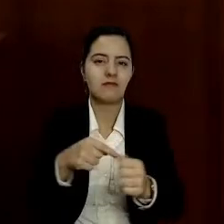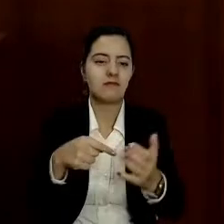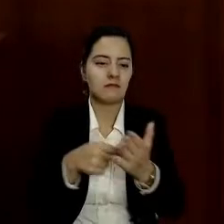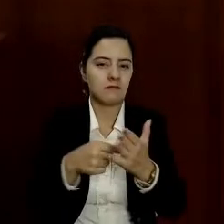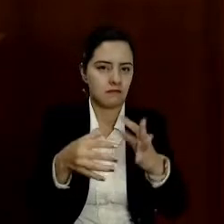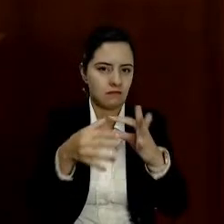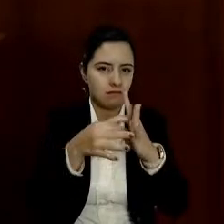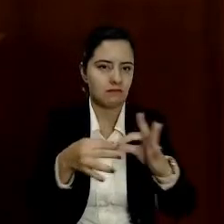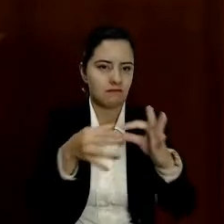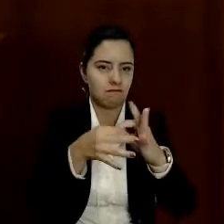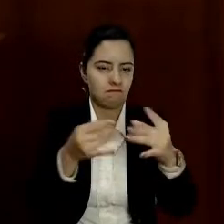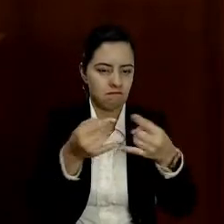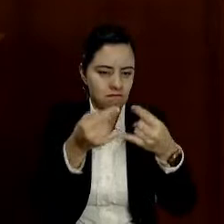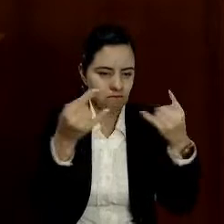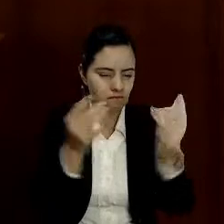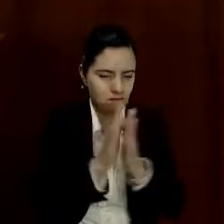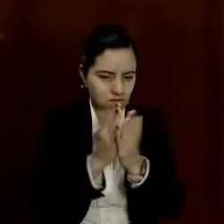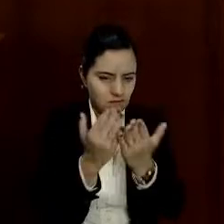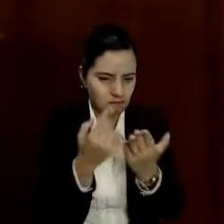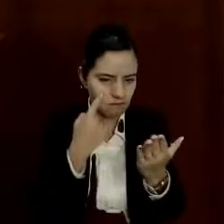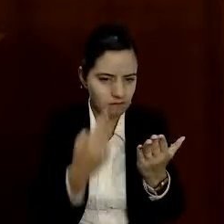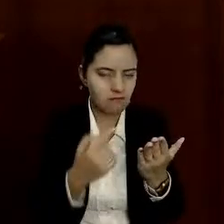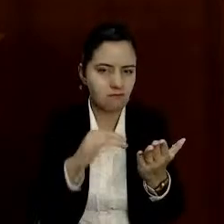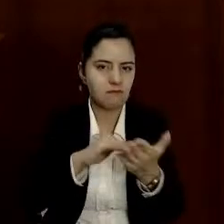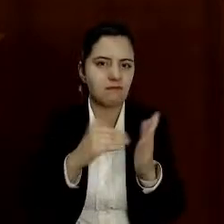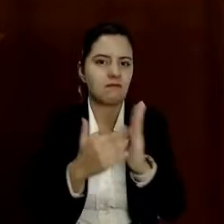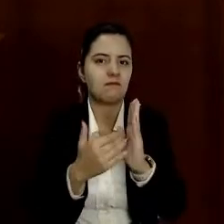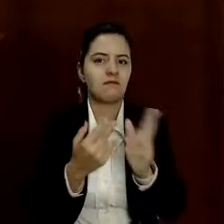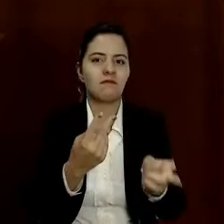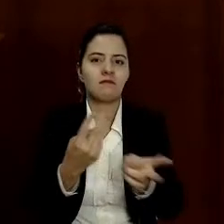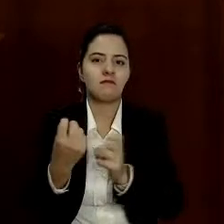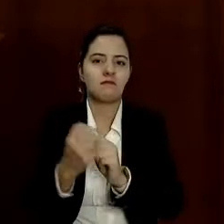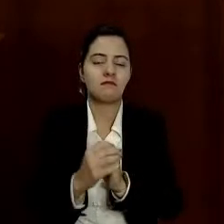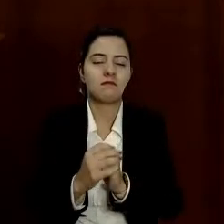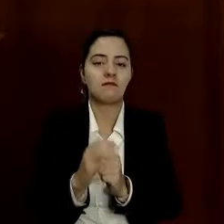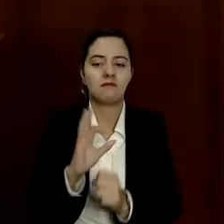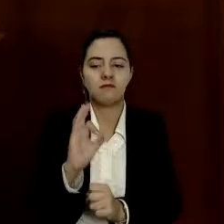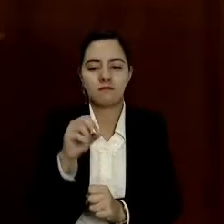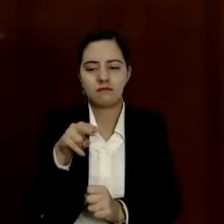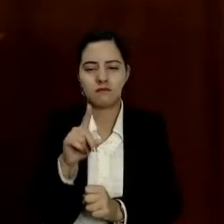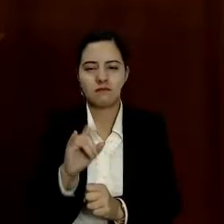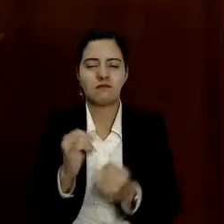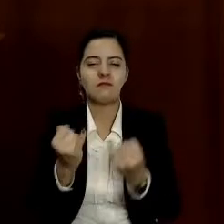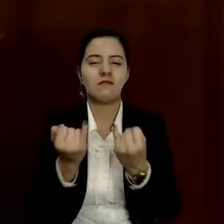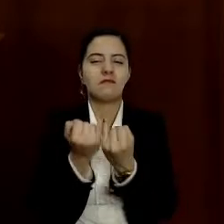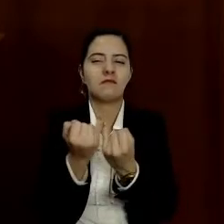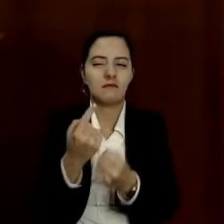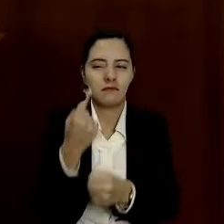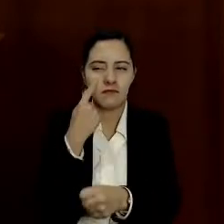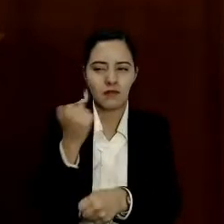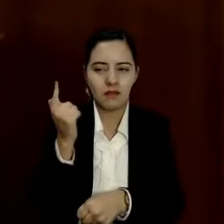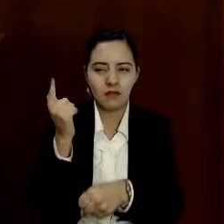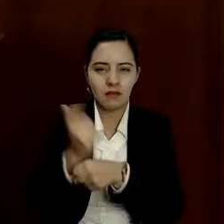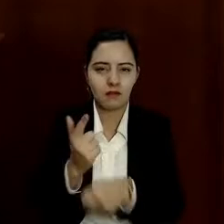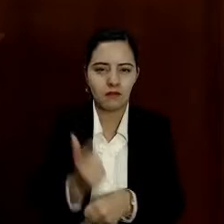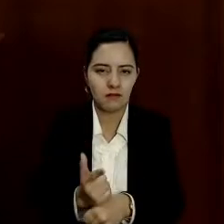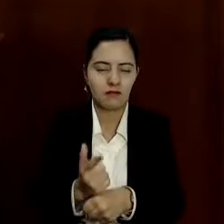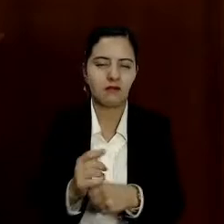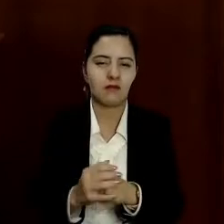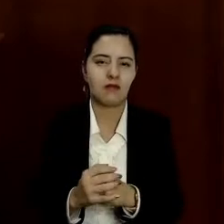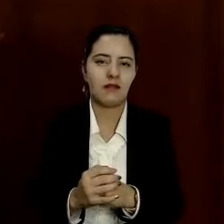estafa maestra, signados por el FONDIC y documentados en diversas auditorías forenses con